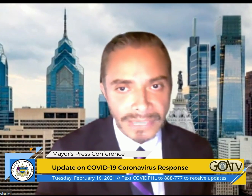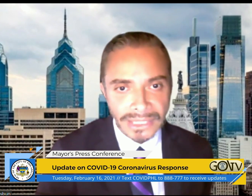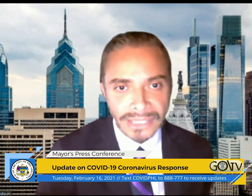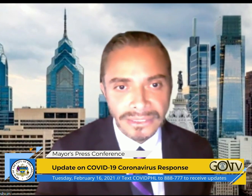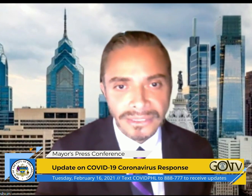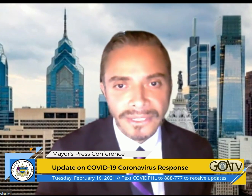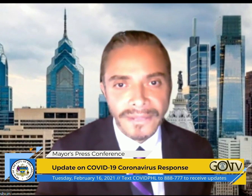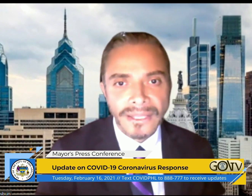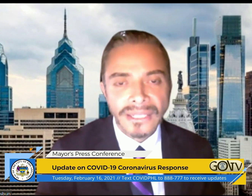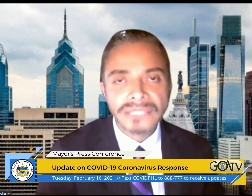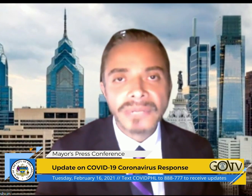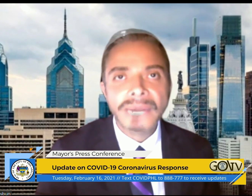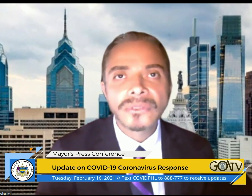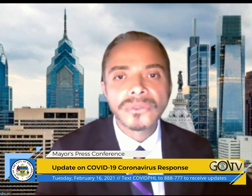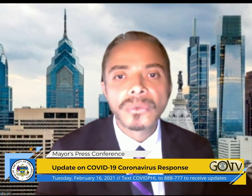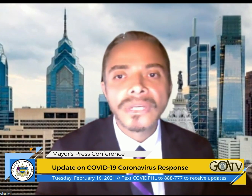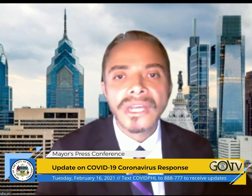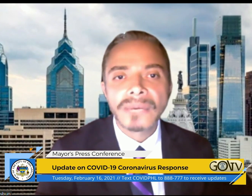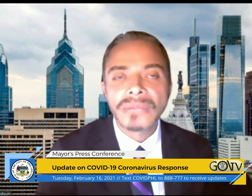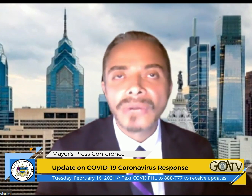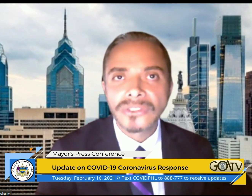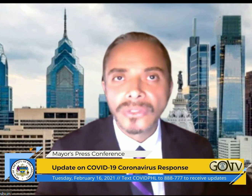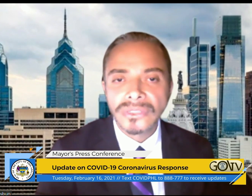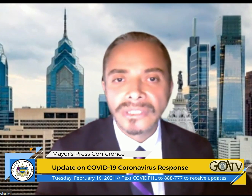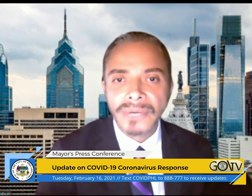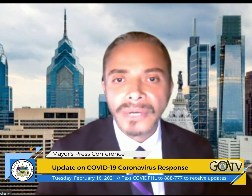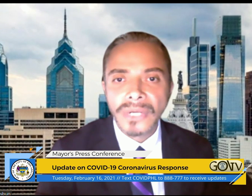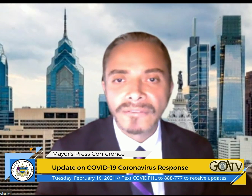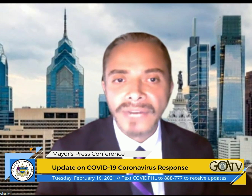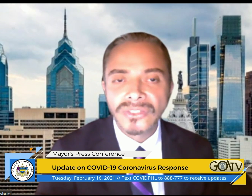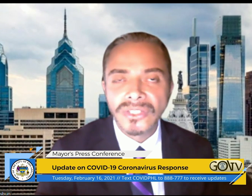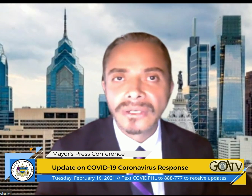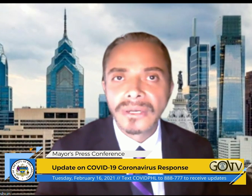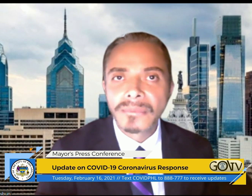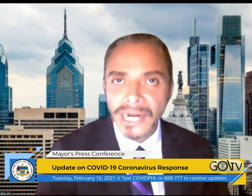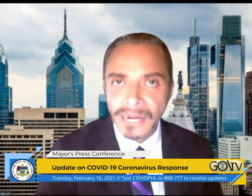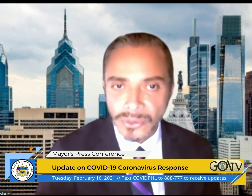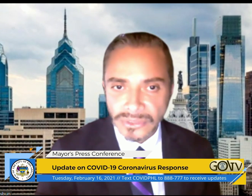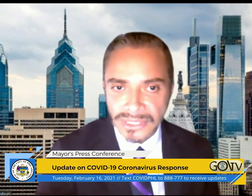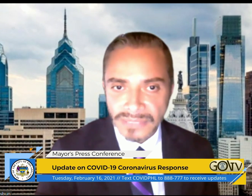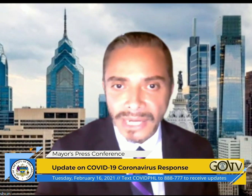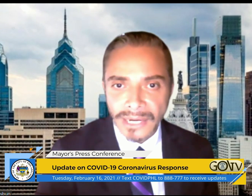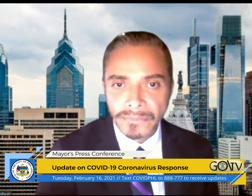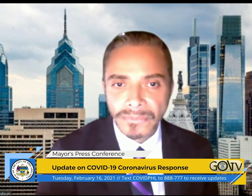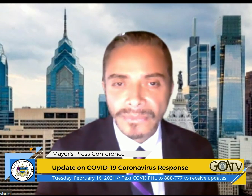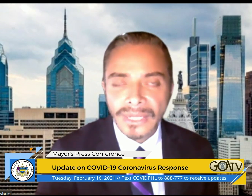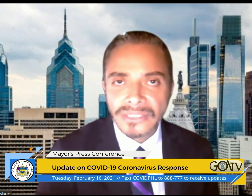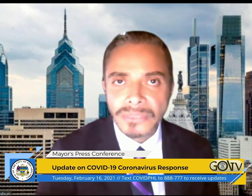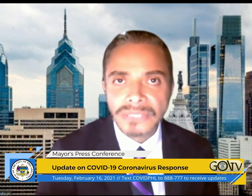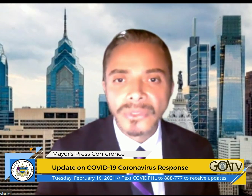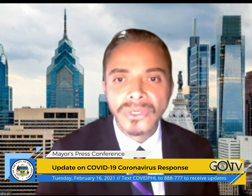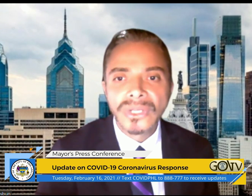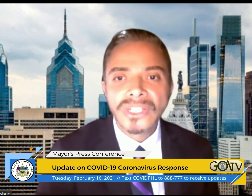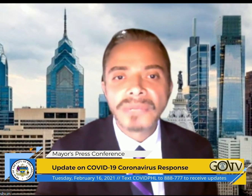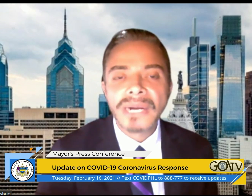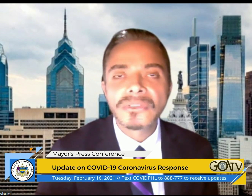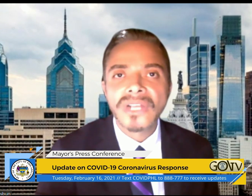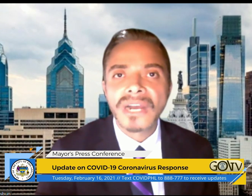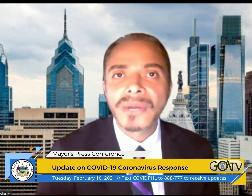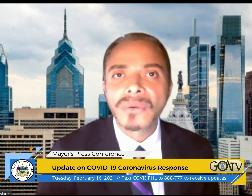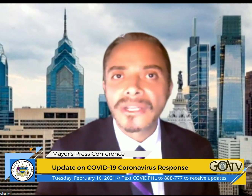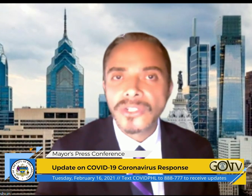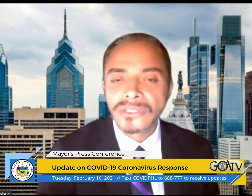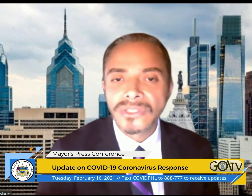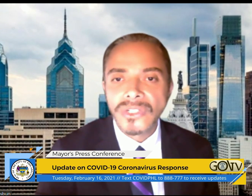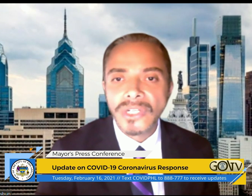condiciones climáticas. Esperamos un incremento en las dosis de vacuna de Pfizer para la próxima semana. Asimismo, esperamos